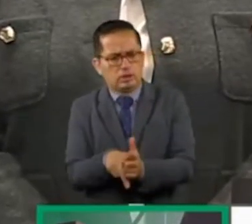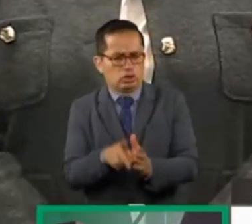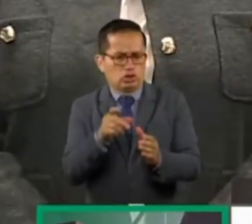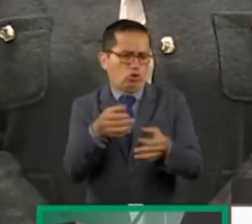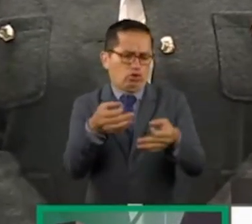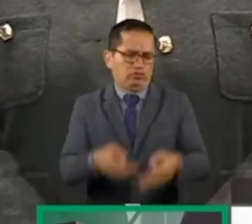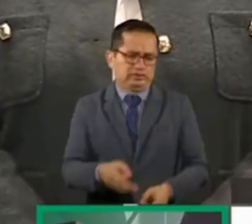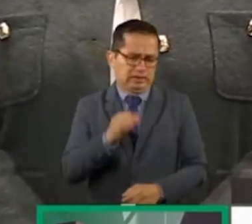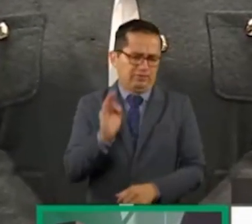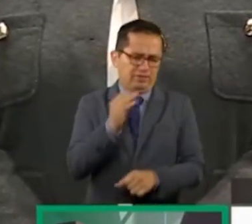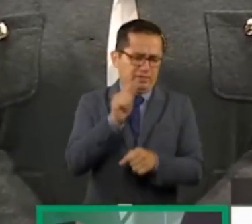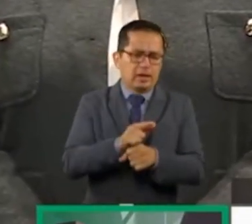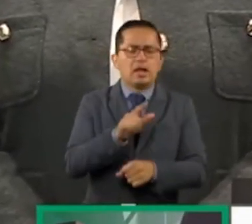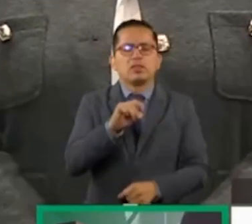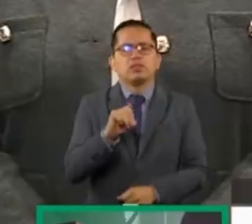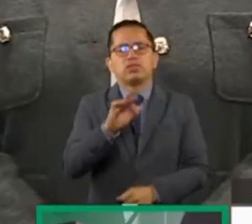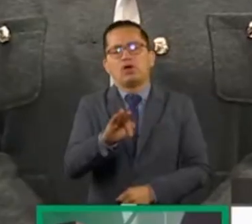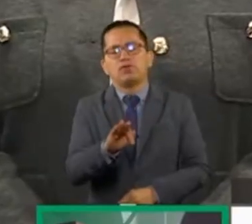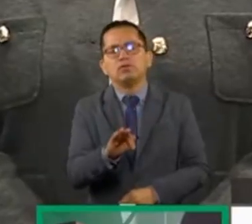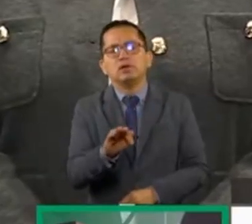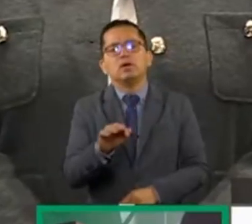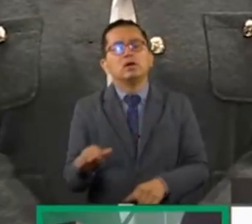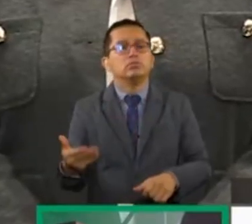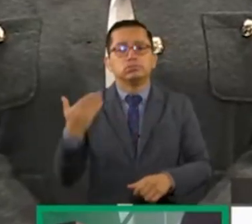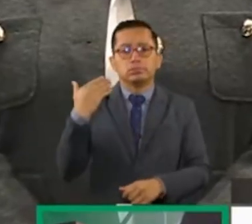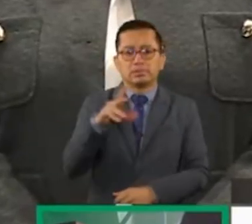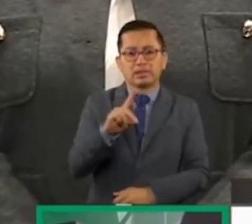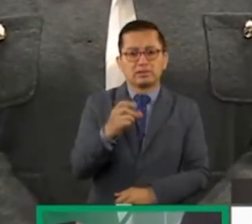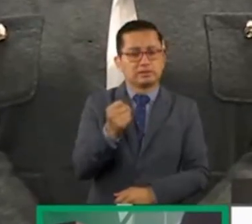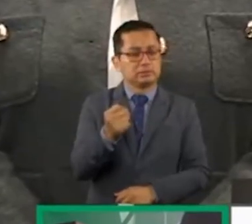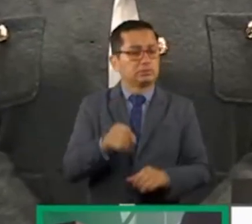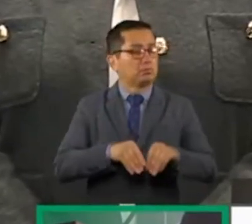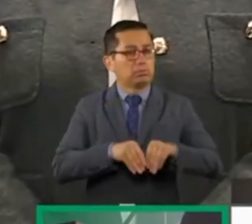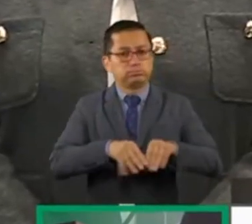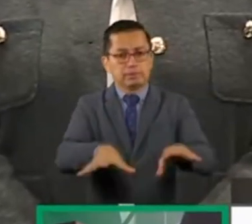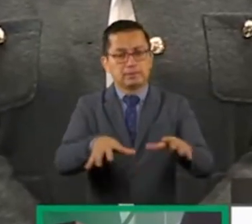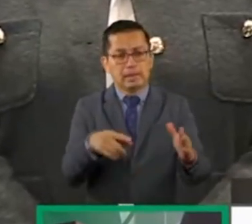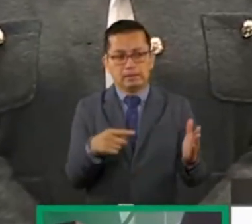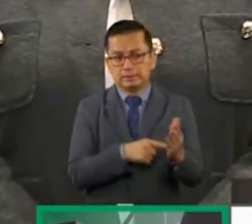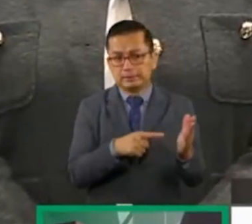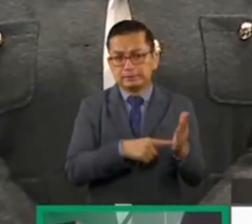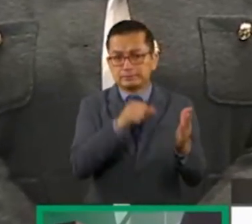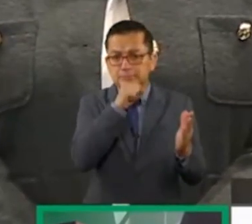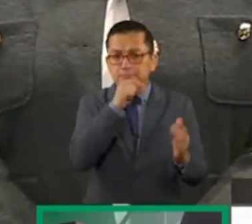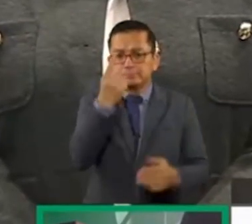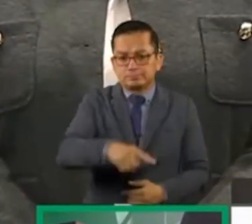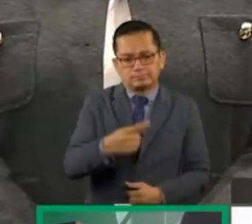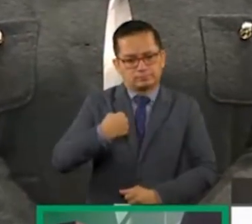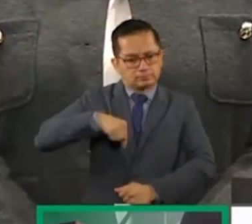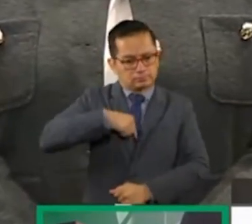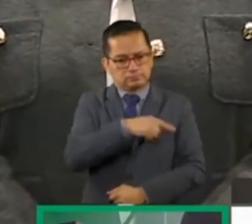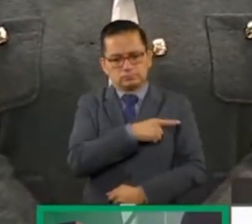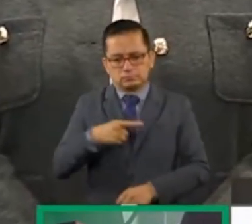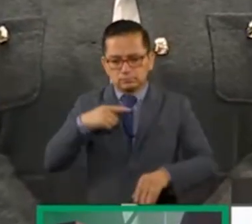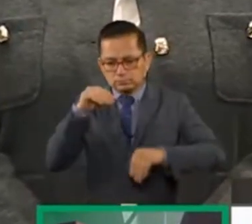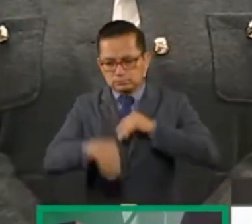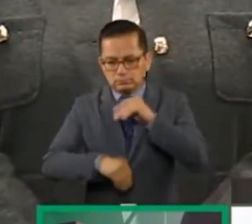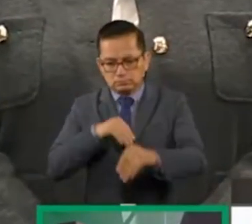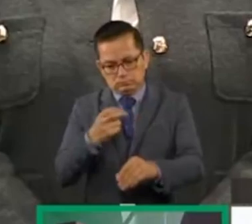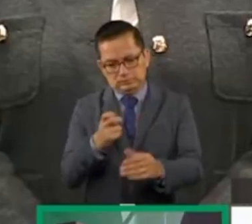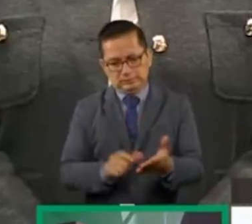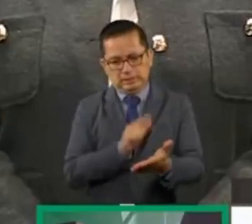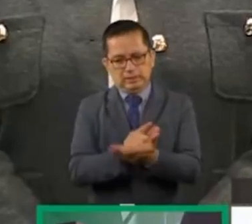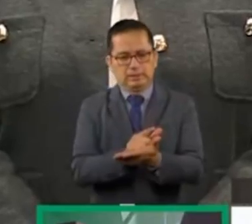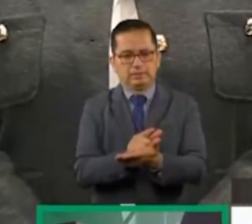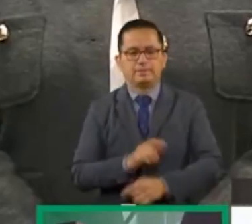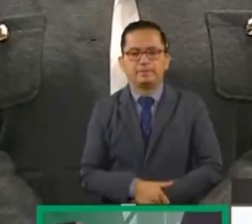pasado 30 de septiembre, el cual nos ordena realizar precisamente esta reforma. Pero no se confundan,